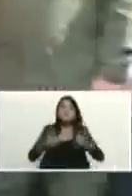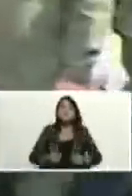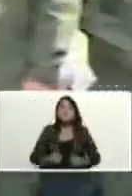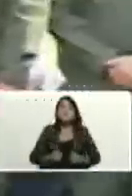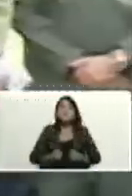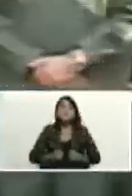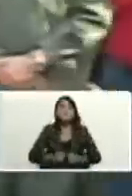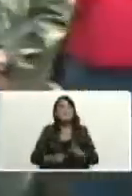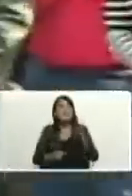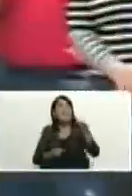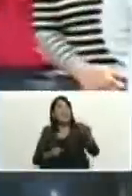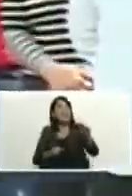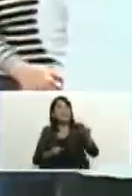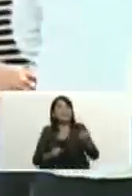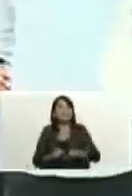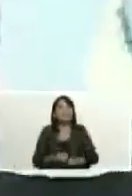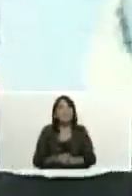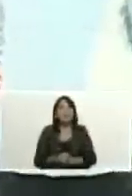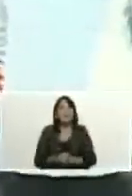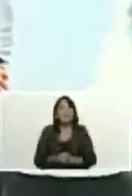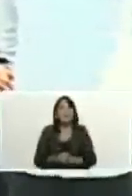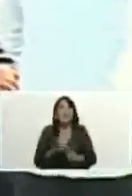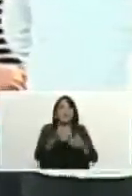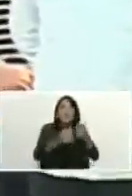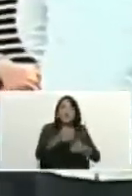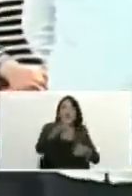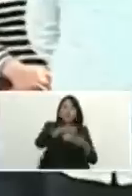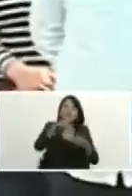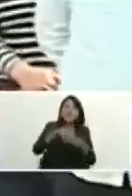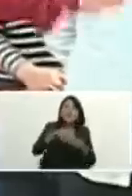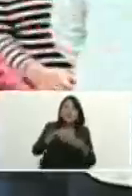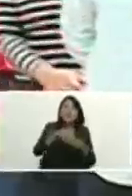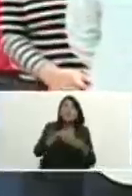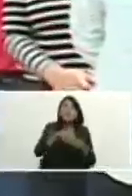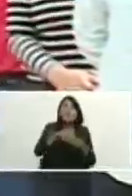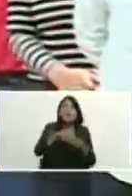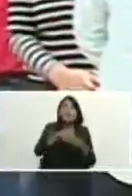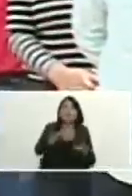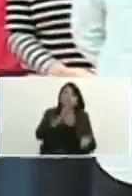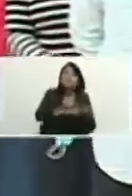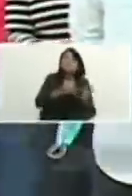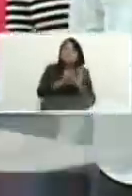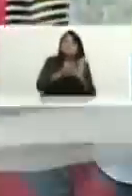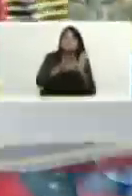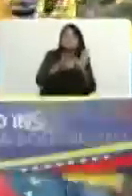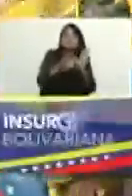Proceso constituyente que abrió los caminos